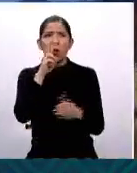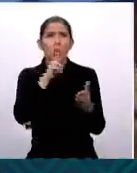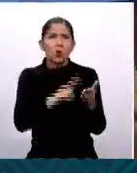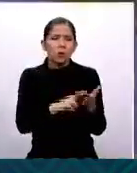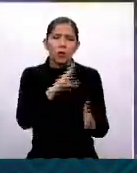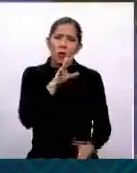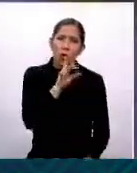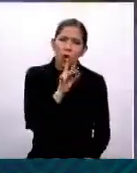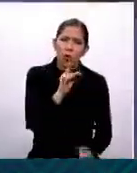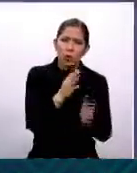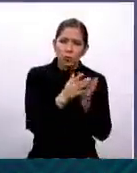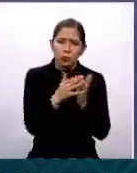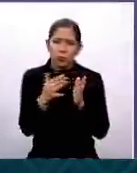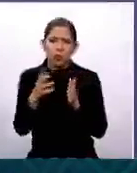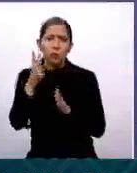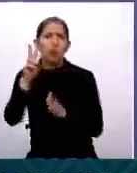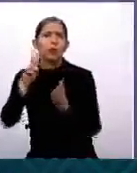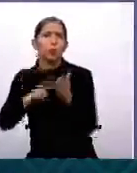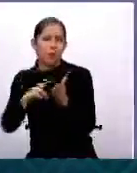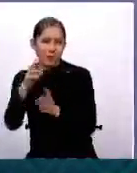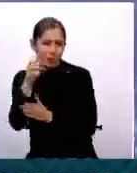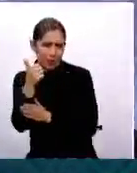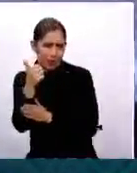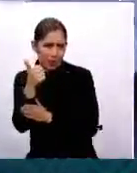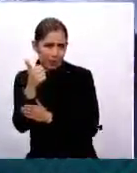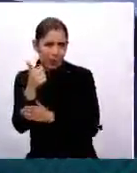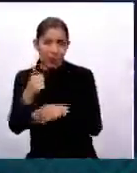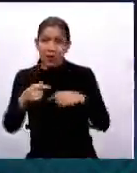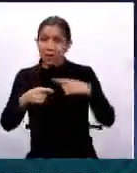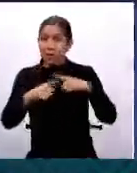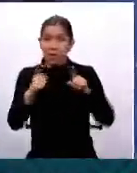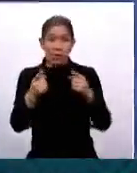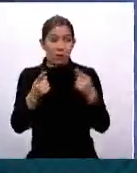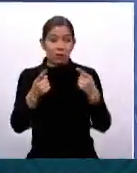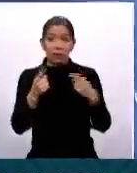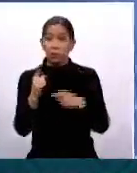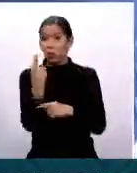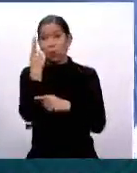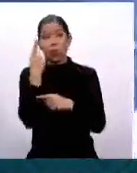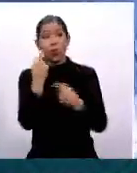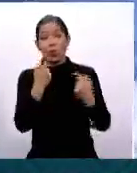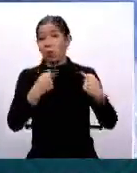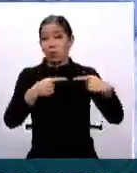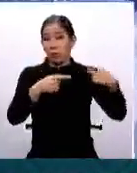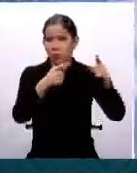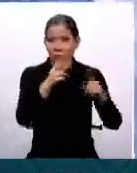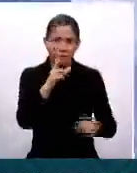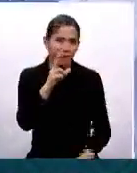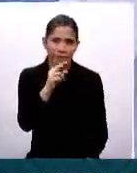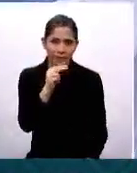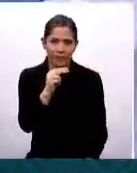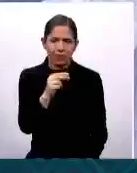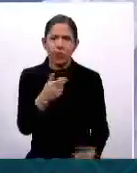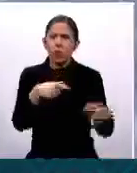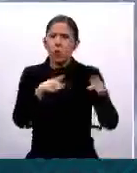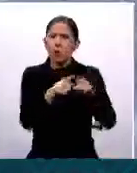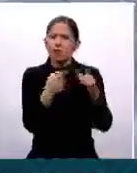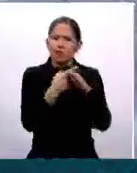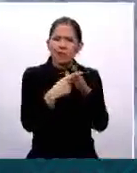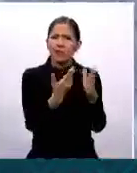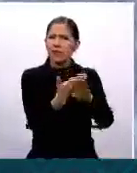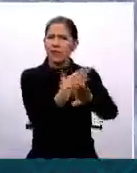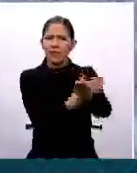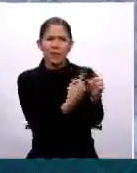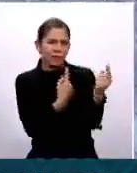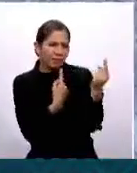2008-2010 no murieron por sí solas. Estas negociaciones deberían haber continuado